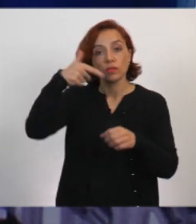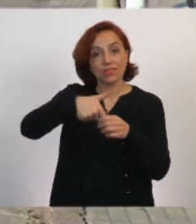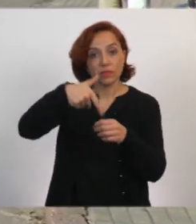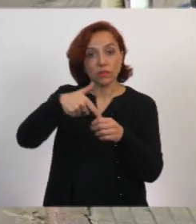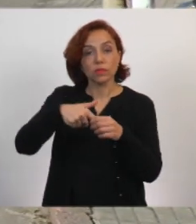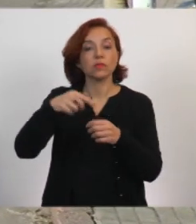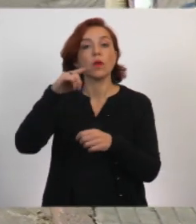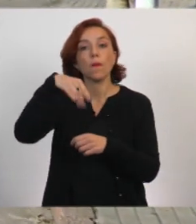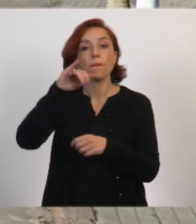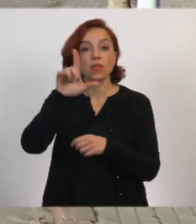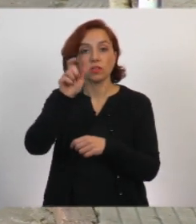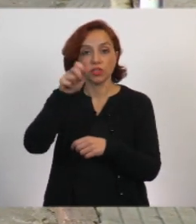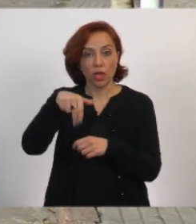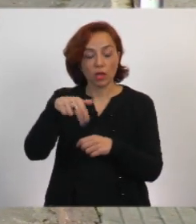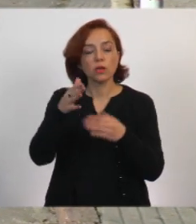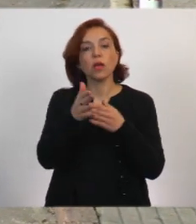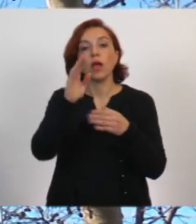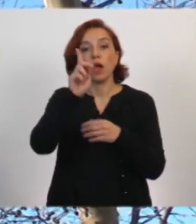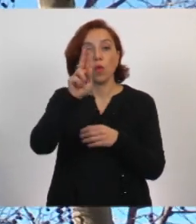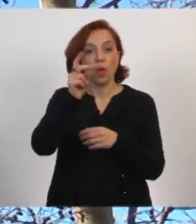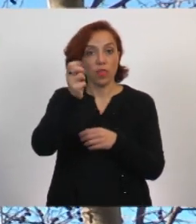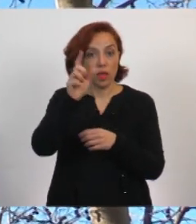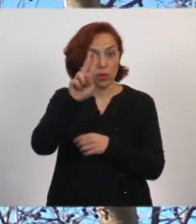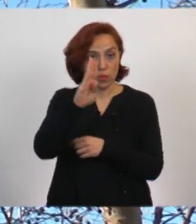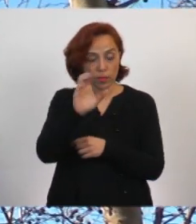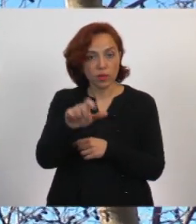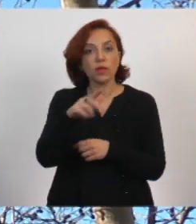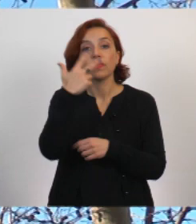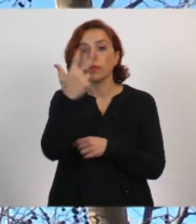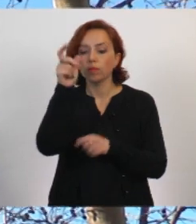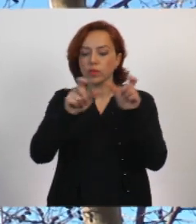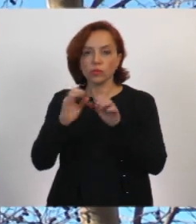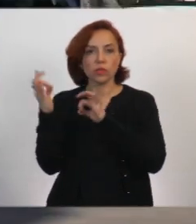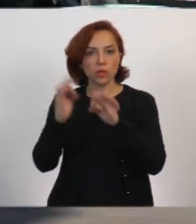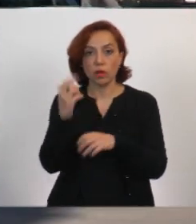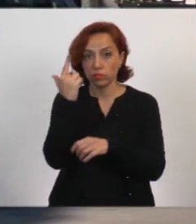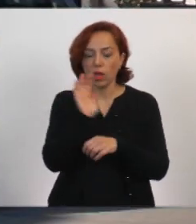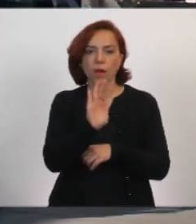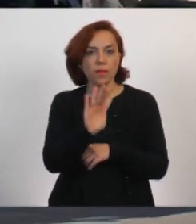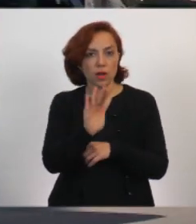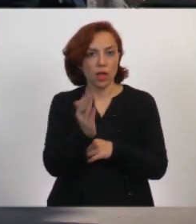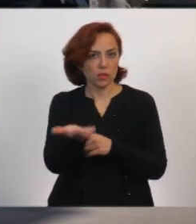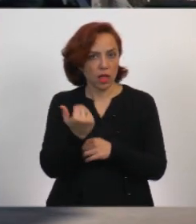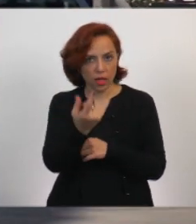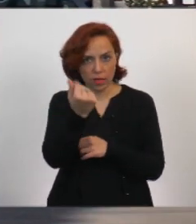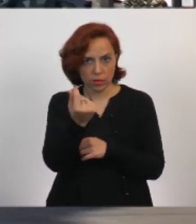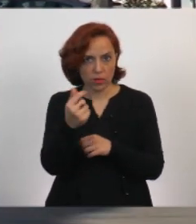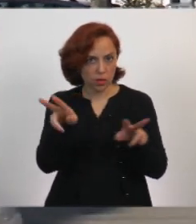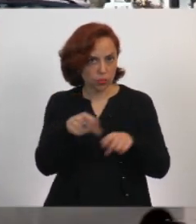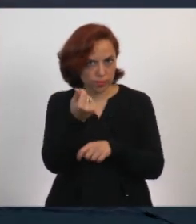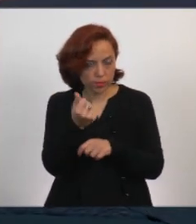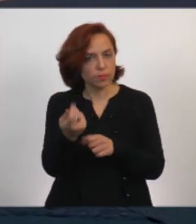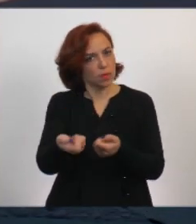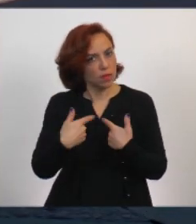detenerlos. A la estación de servicio ubicada en Avenida Millán y Guadalupe llegaron tres desconocidos armados que amenazaron al pistero y al empleado del